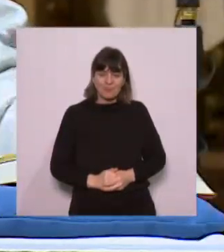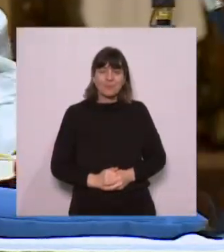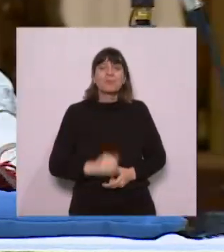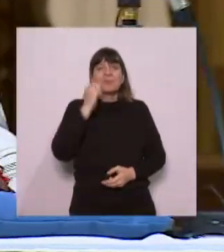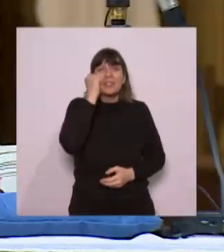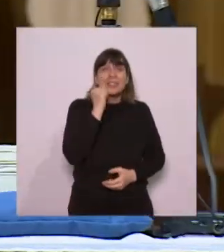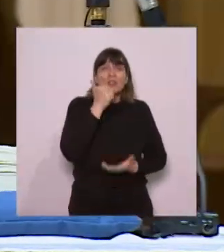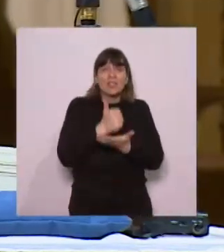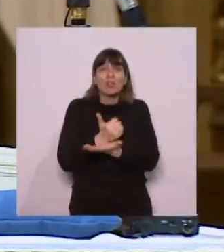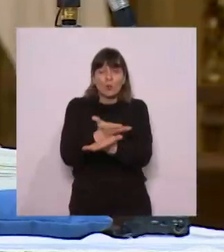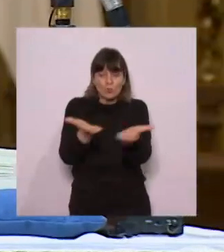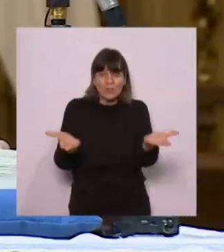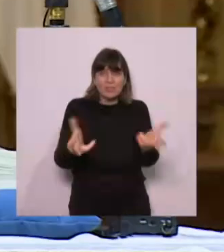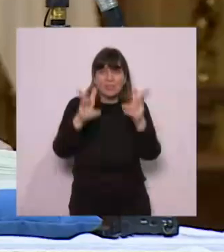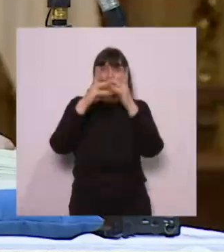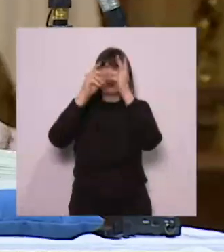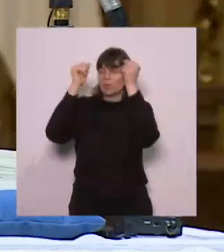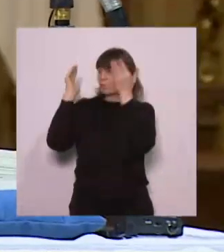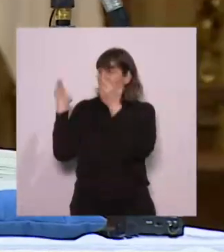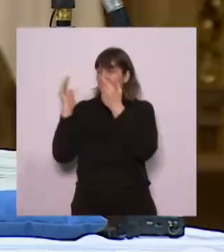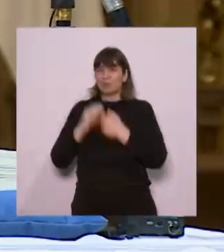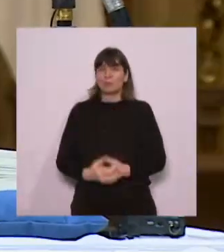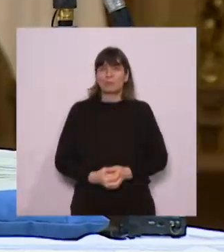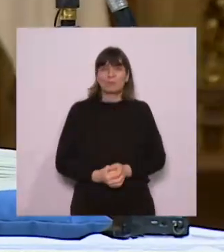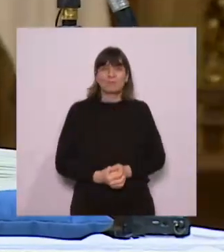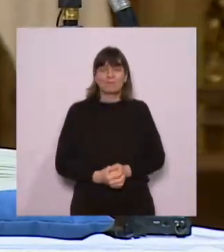Que el Señor esté con ustedes.